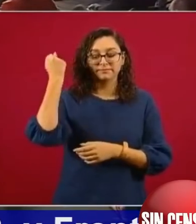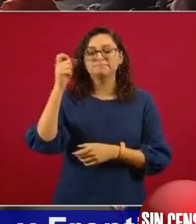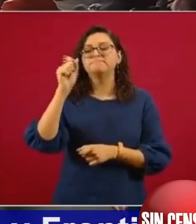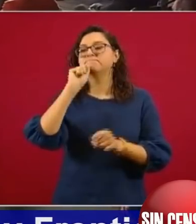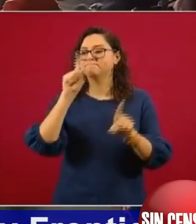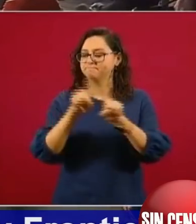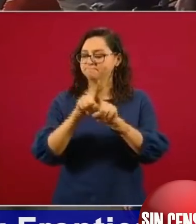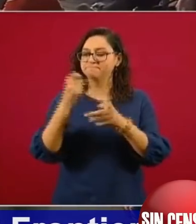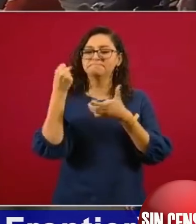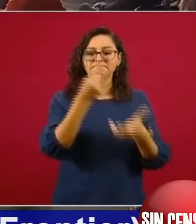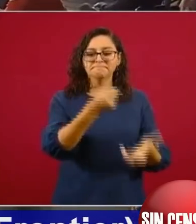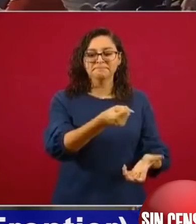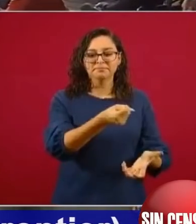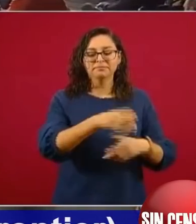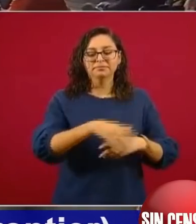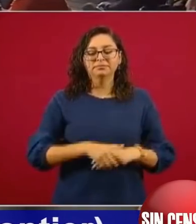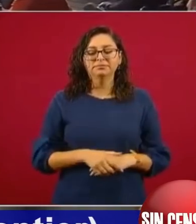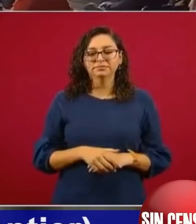también.